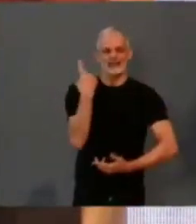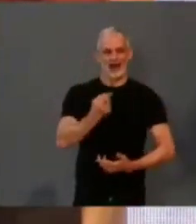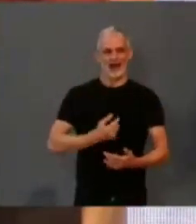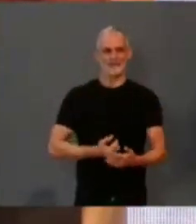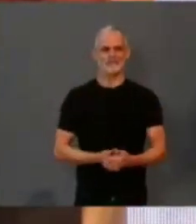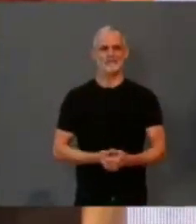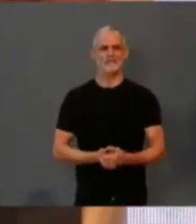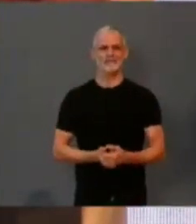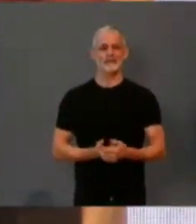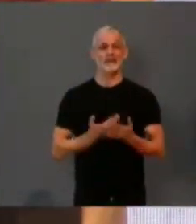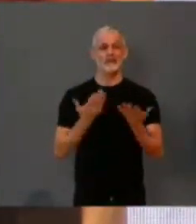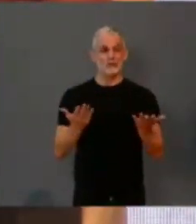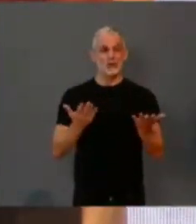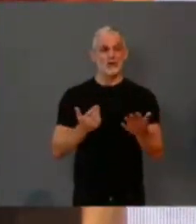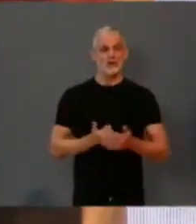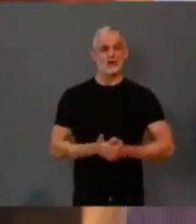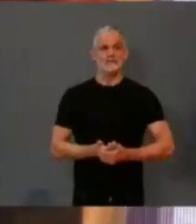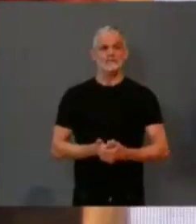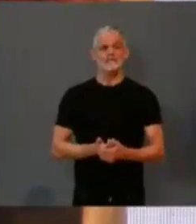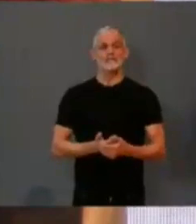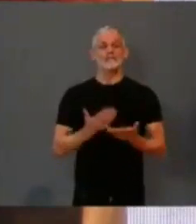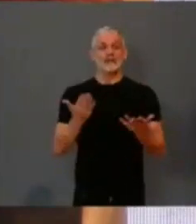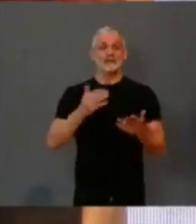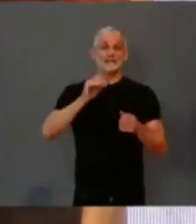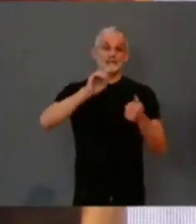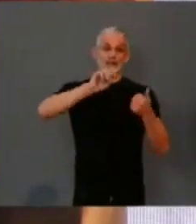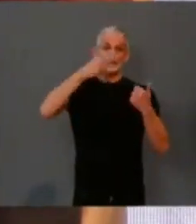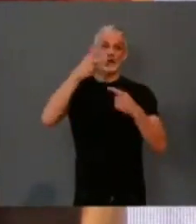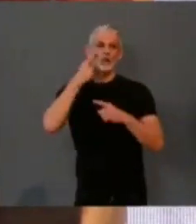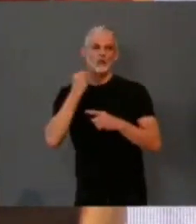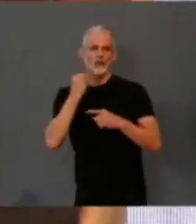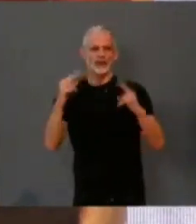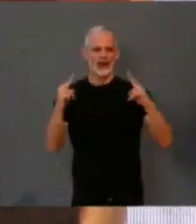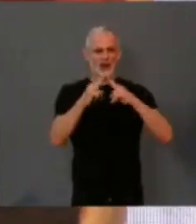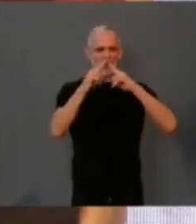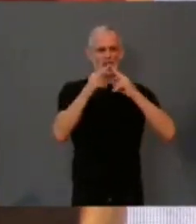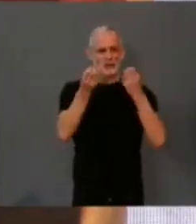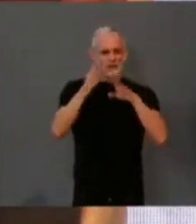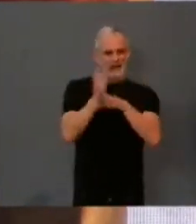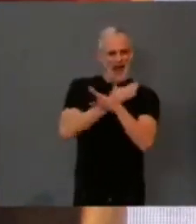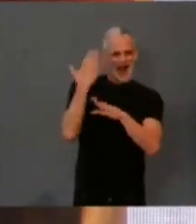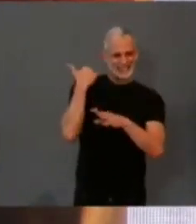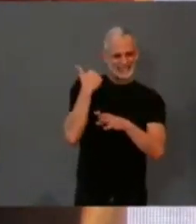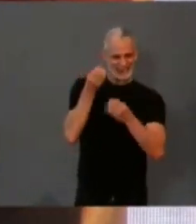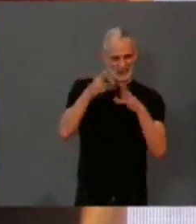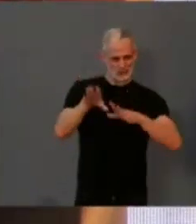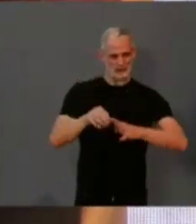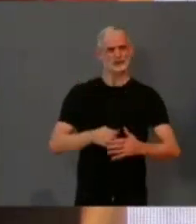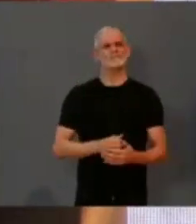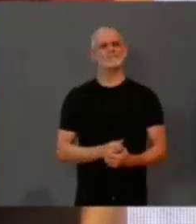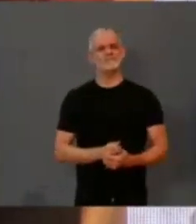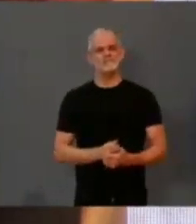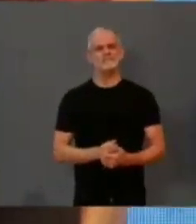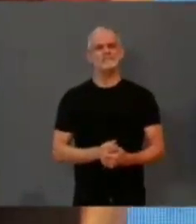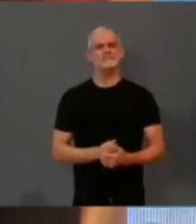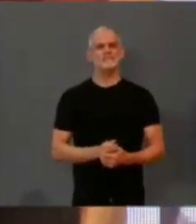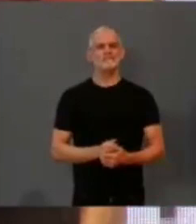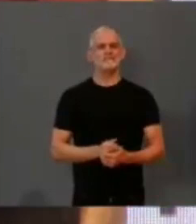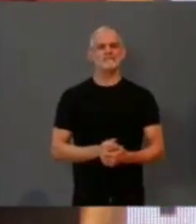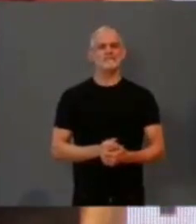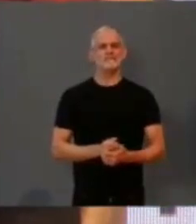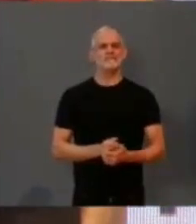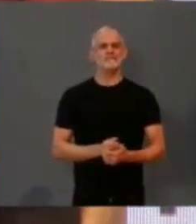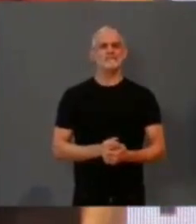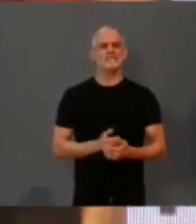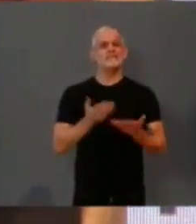y bueno ustedes saben Este es el segundo día de un encuentro que empezó ayer y estuvimos